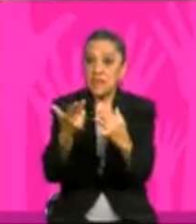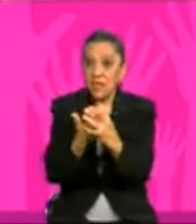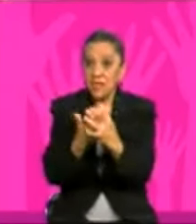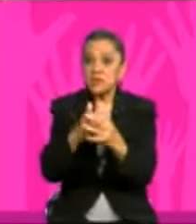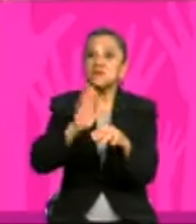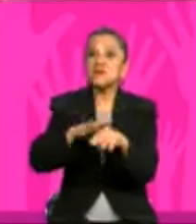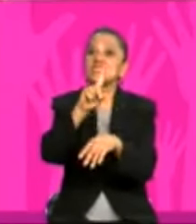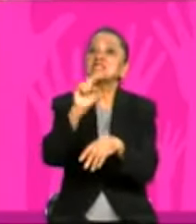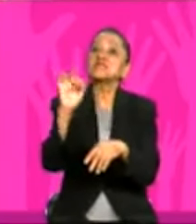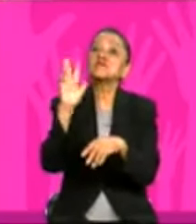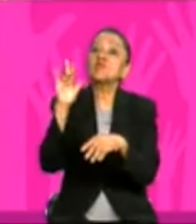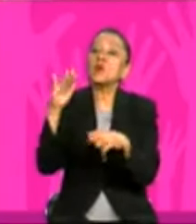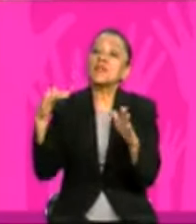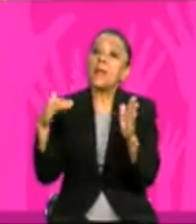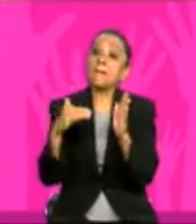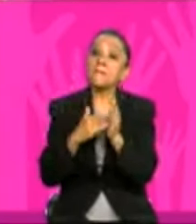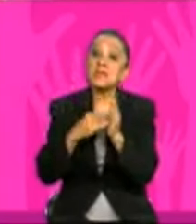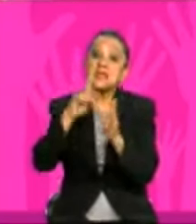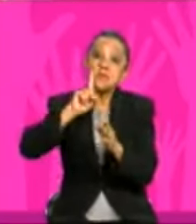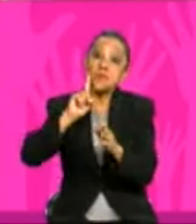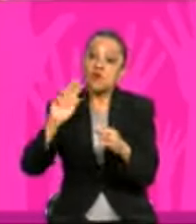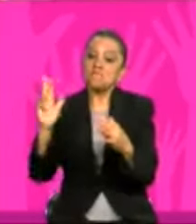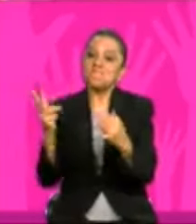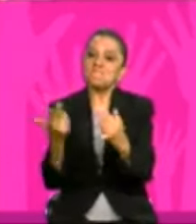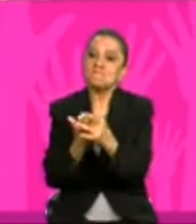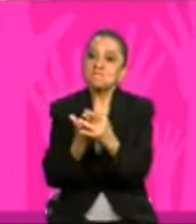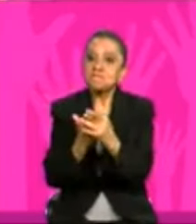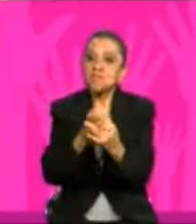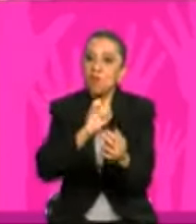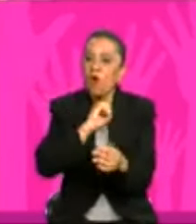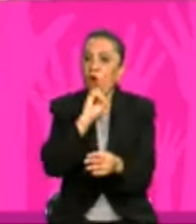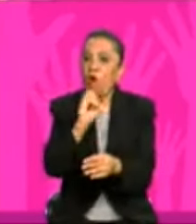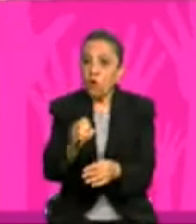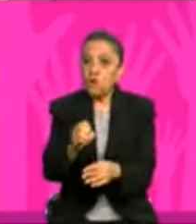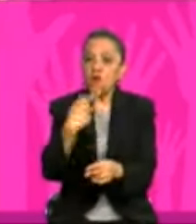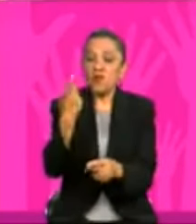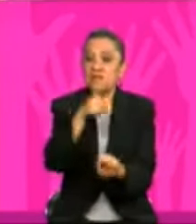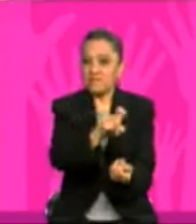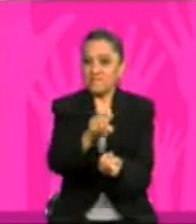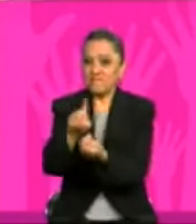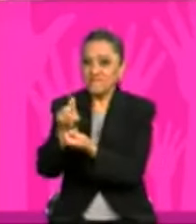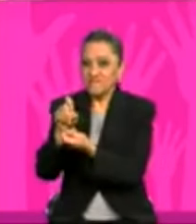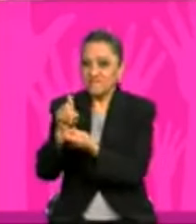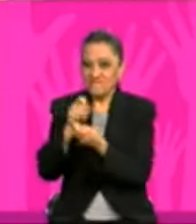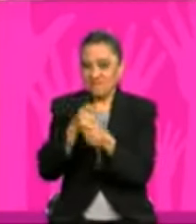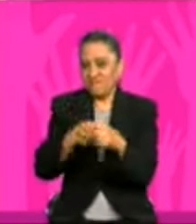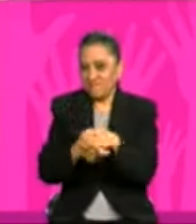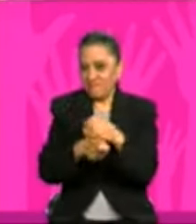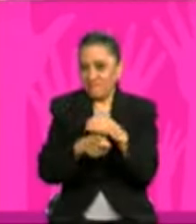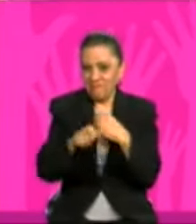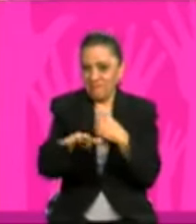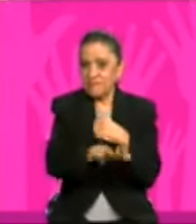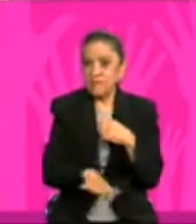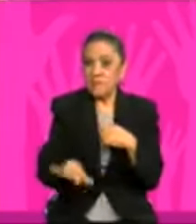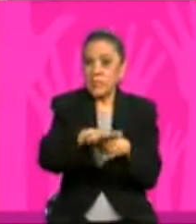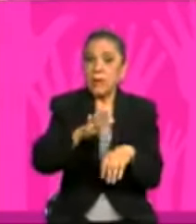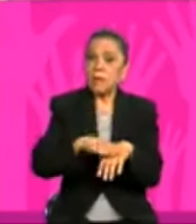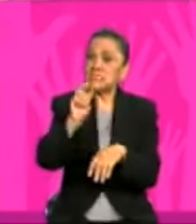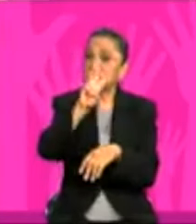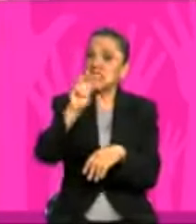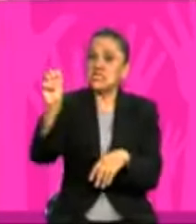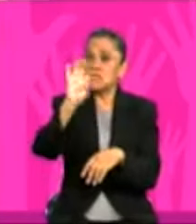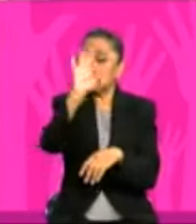de 150 feminicidios, el cobro de piso que está todo lo que da, más del 300%. Eso nos